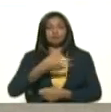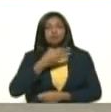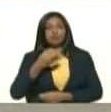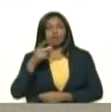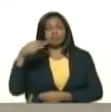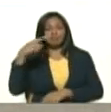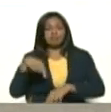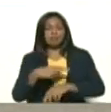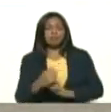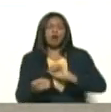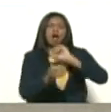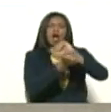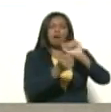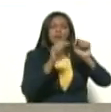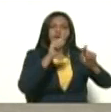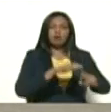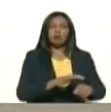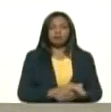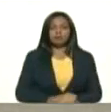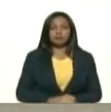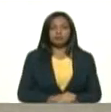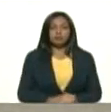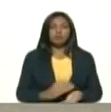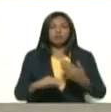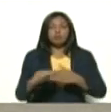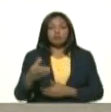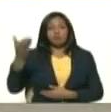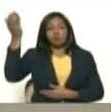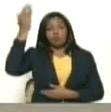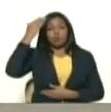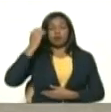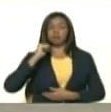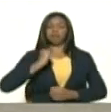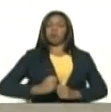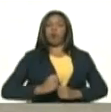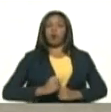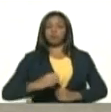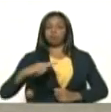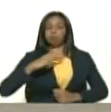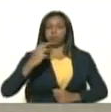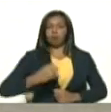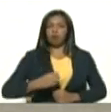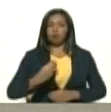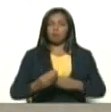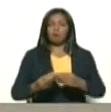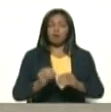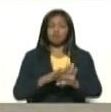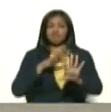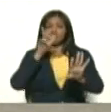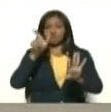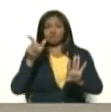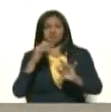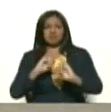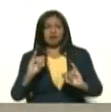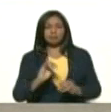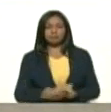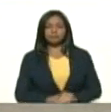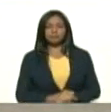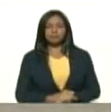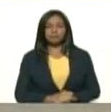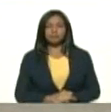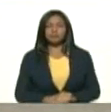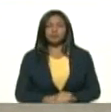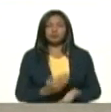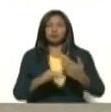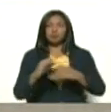época, el esclavismo. Pudo haber mandado un rey despótico, autoritario, como había tantos. Pudo haber mandado a